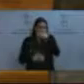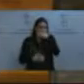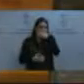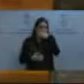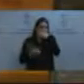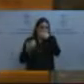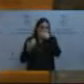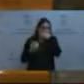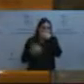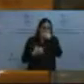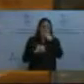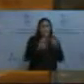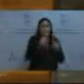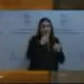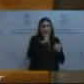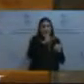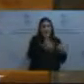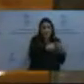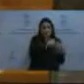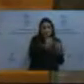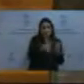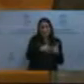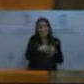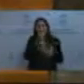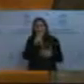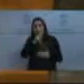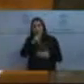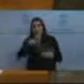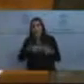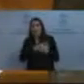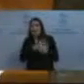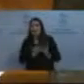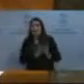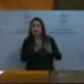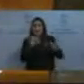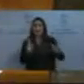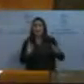del 16 y septiembre del 17, el RETA, el Régimen